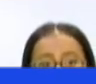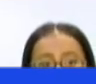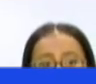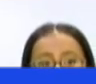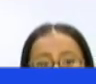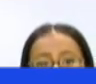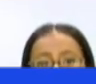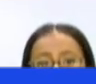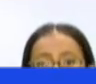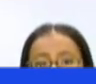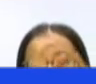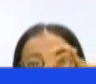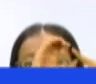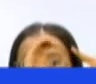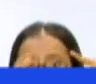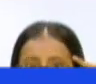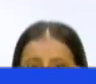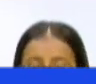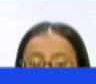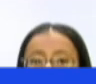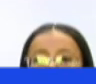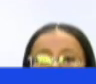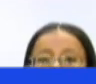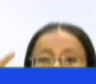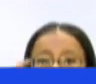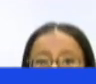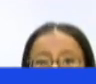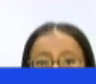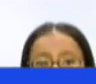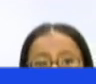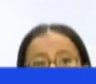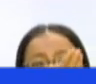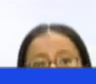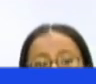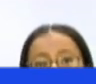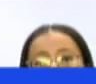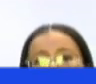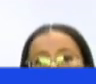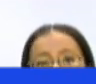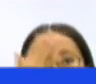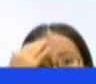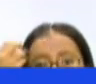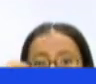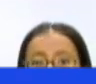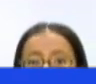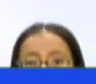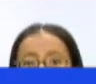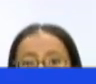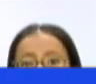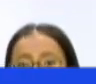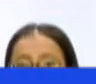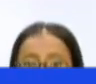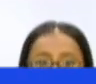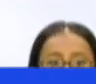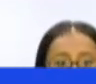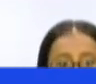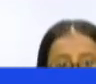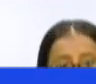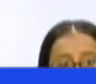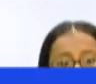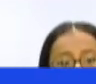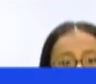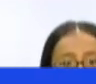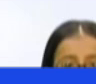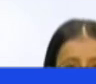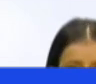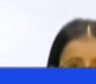de Cortés, señalado por supuestamente haber recibido sobornos de Giovanni Fuentes